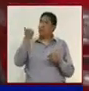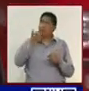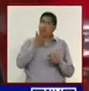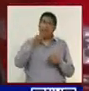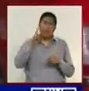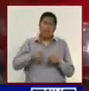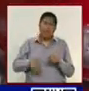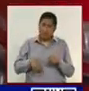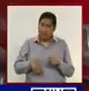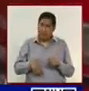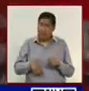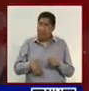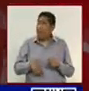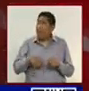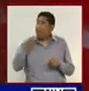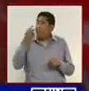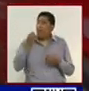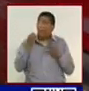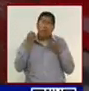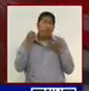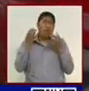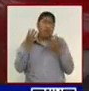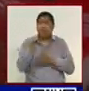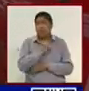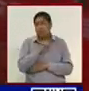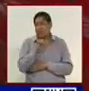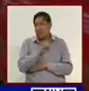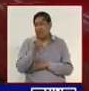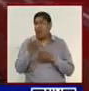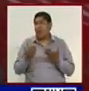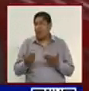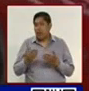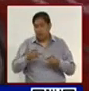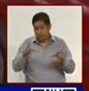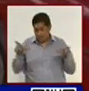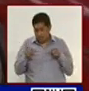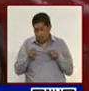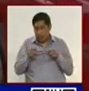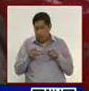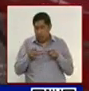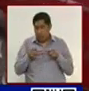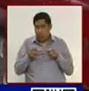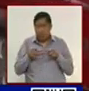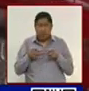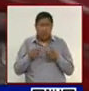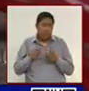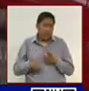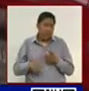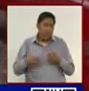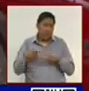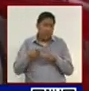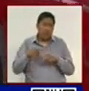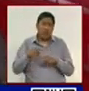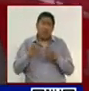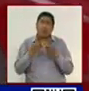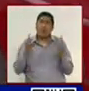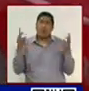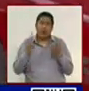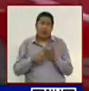lado, pero eso no se puede hacer. Mira cuántas movilidades hay en este lugar que están parqueadas, que van, no sé, cruce Viacha, cruce